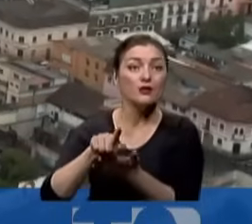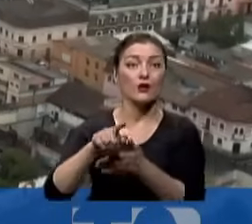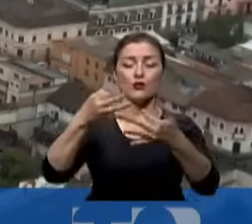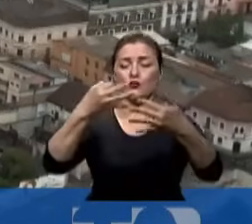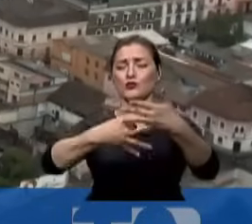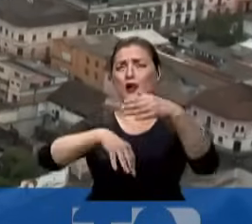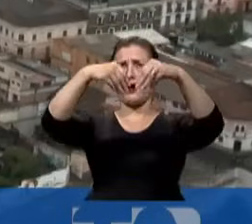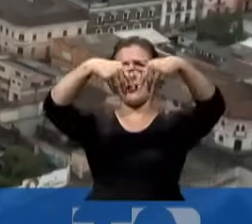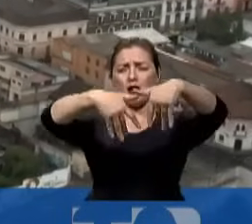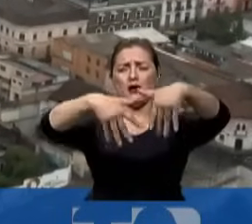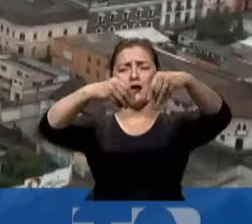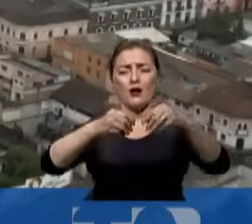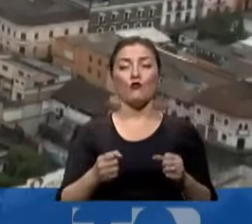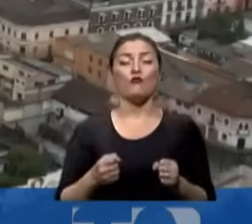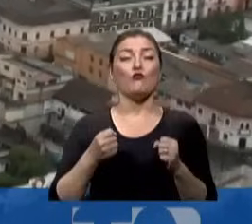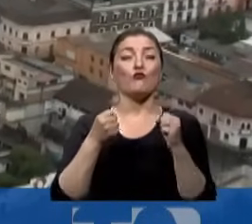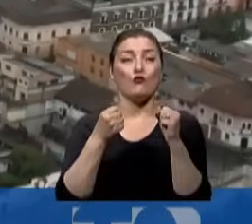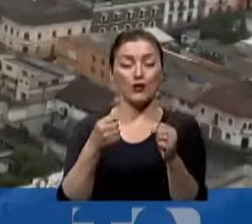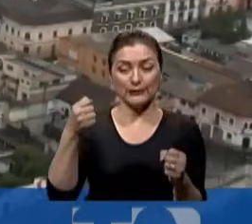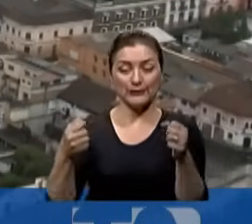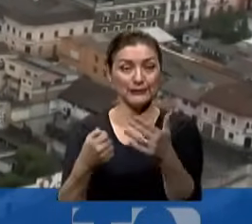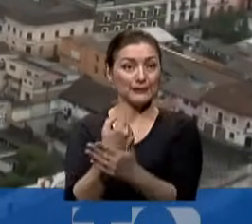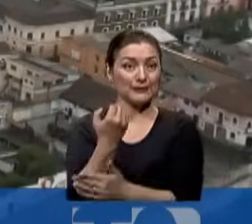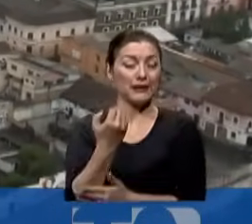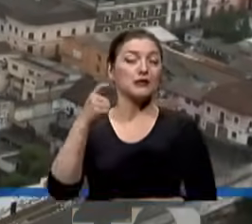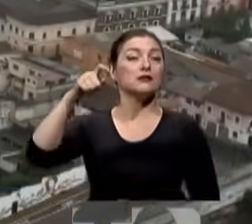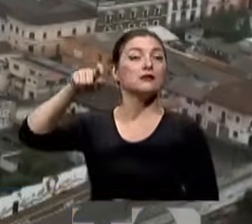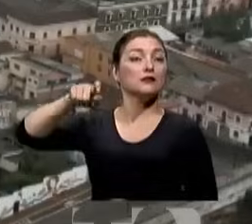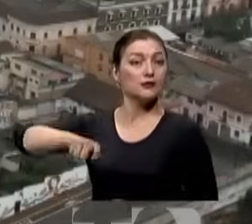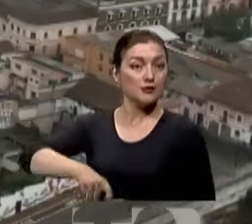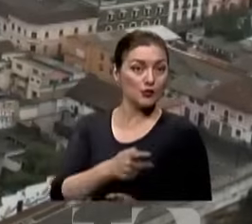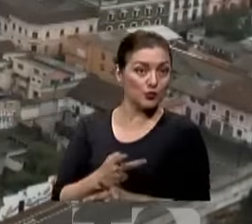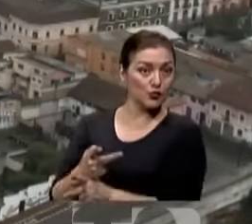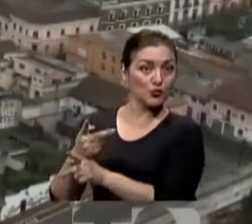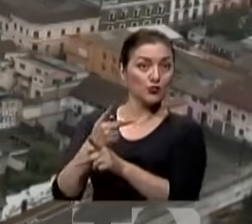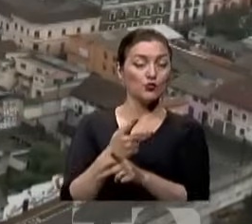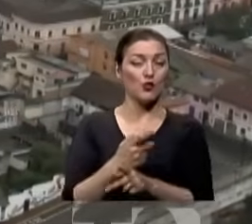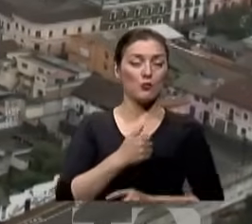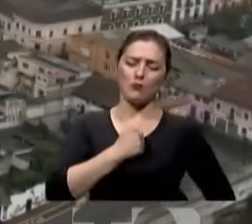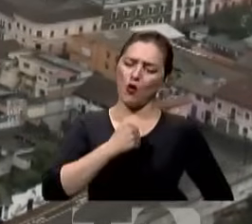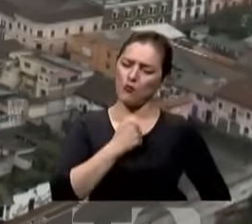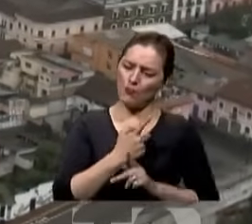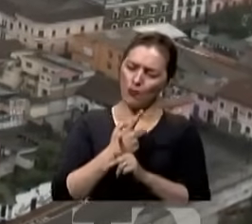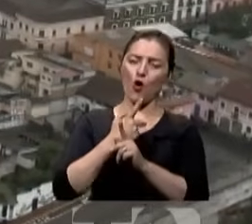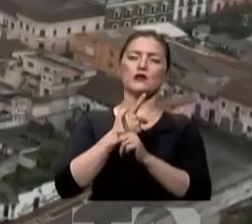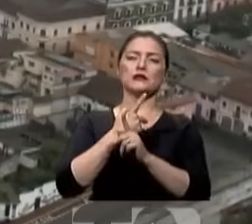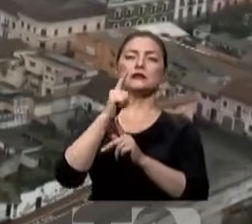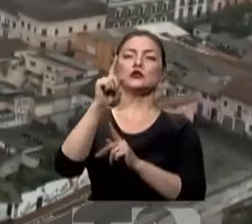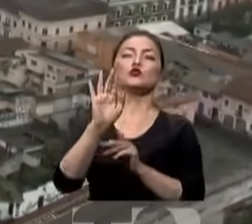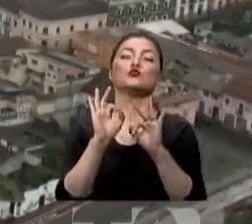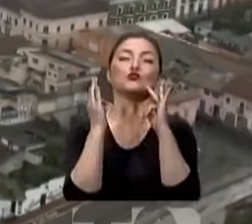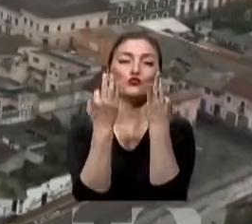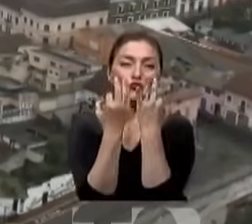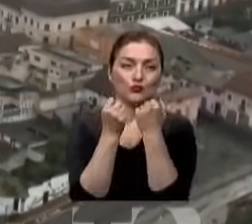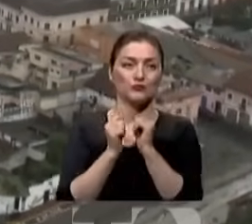registrado varias lluvias, han incrementado incluso los accidentes. Así que es necesario tomar la precaución. Hágalo por usted y también por su familia. Qué pesar no